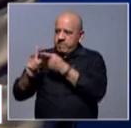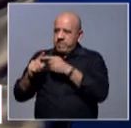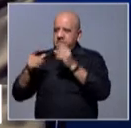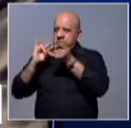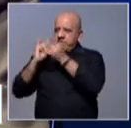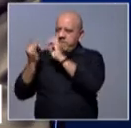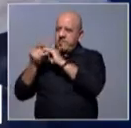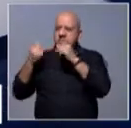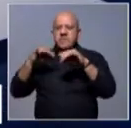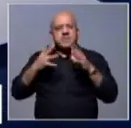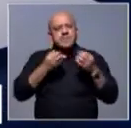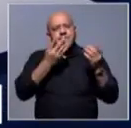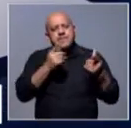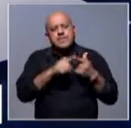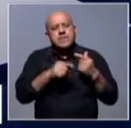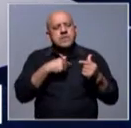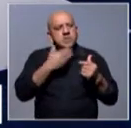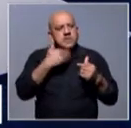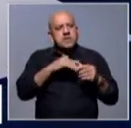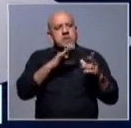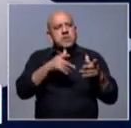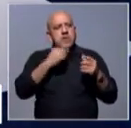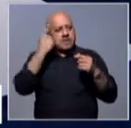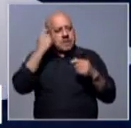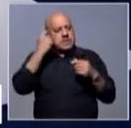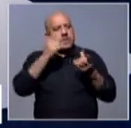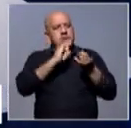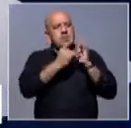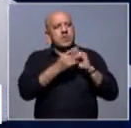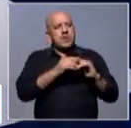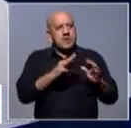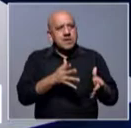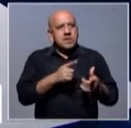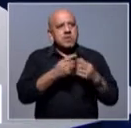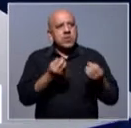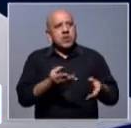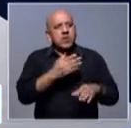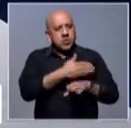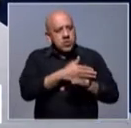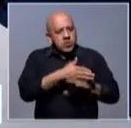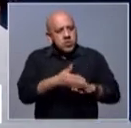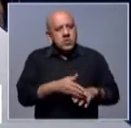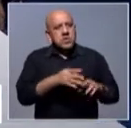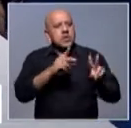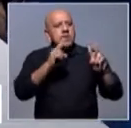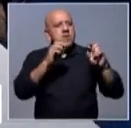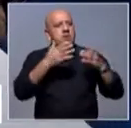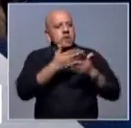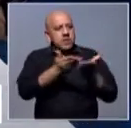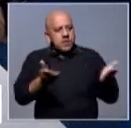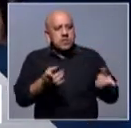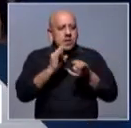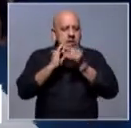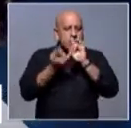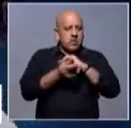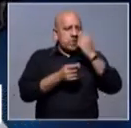parlamentario ya que se debe es usted lo entiende con experiencia parlamentaria que tiene como una consecuencia vinculada con las conformaciones circunstanciales del parlamento